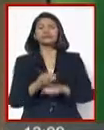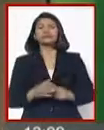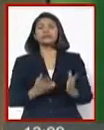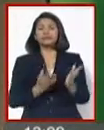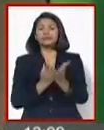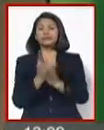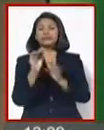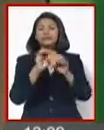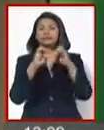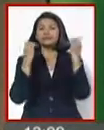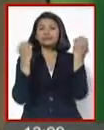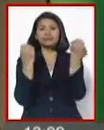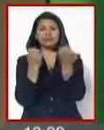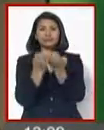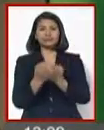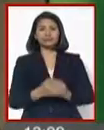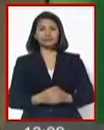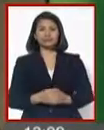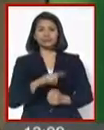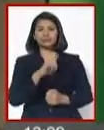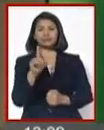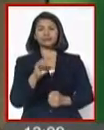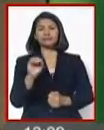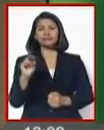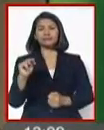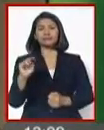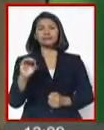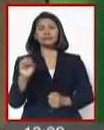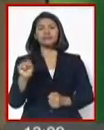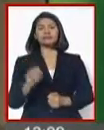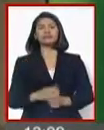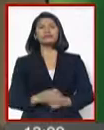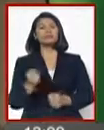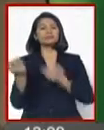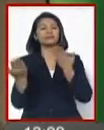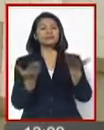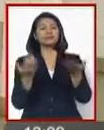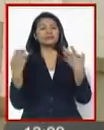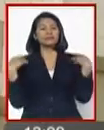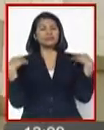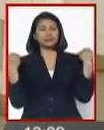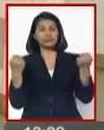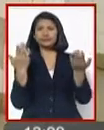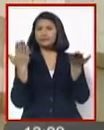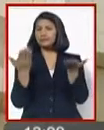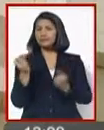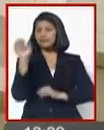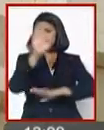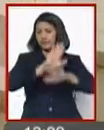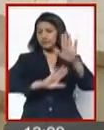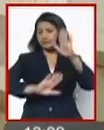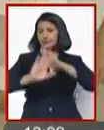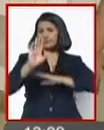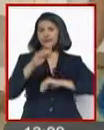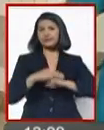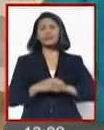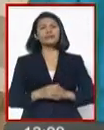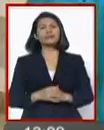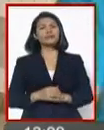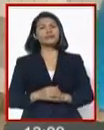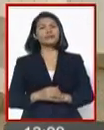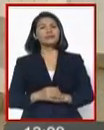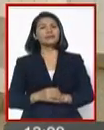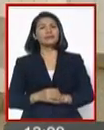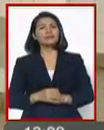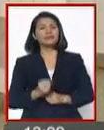través del equipo de zoonosis rabia de la unidad del Servicio Departamental de Salud. Existe mucha preocupación por parte del Servicio